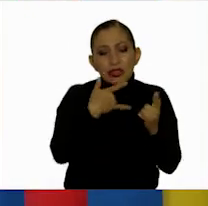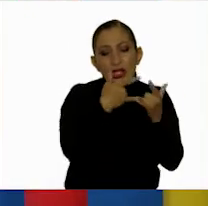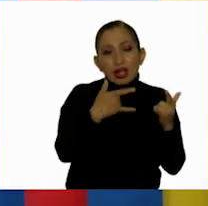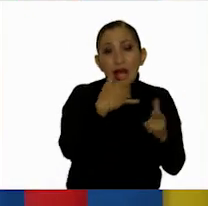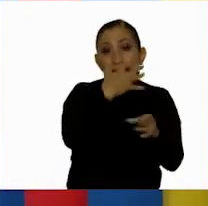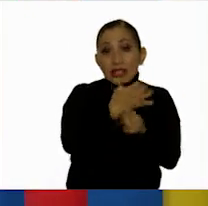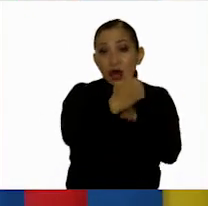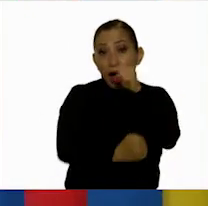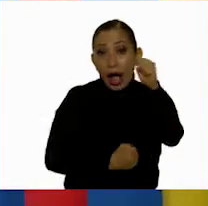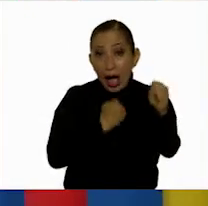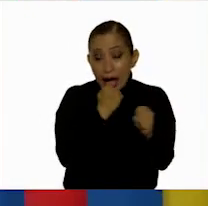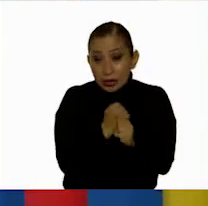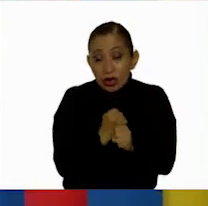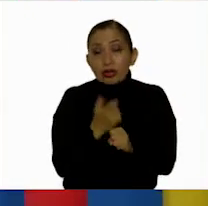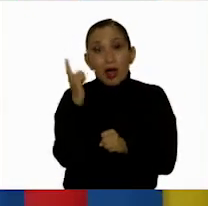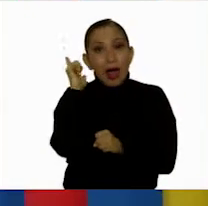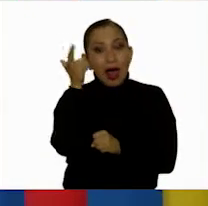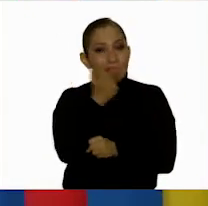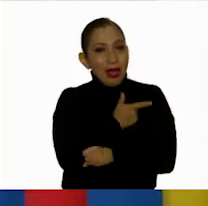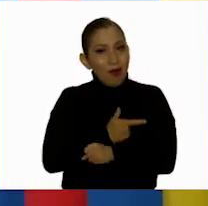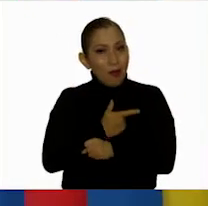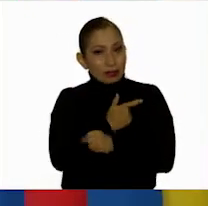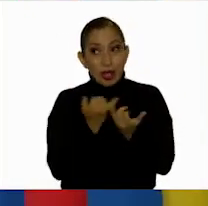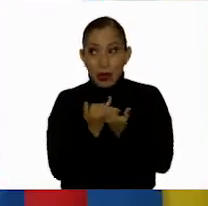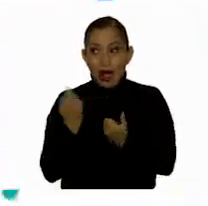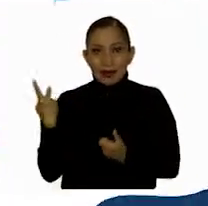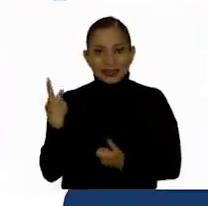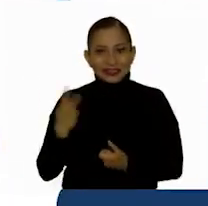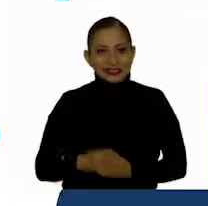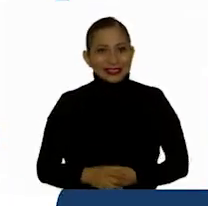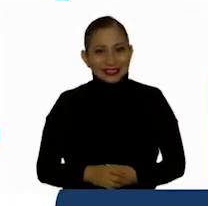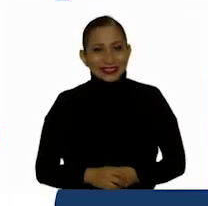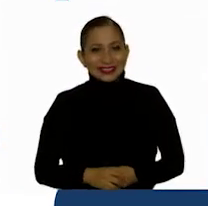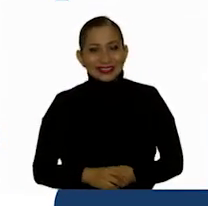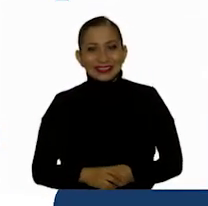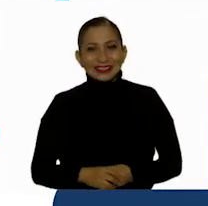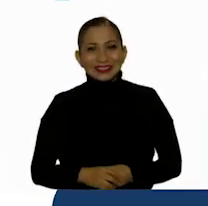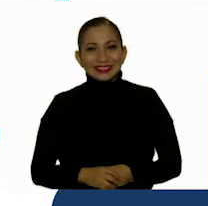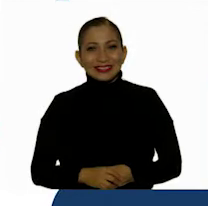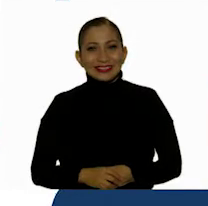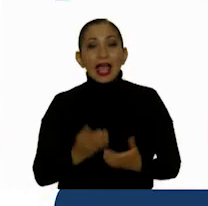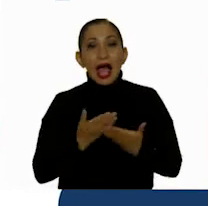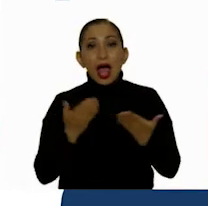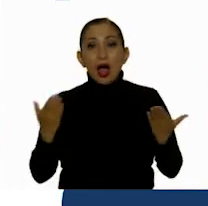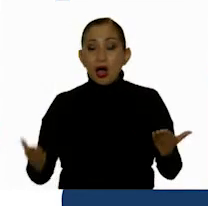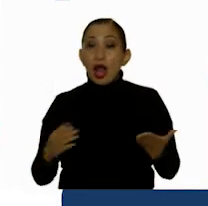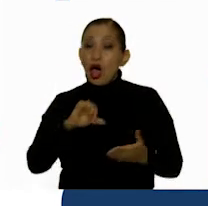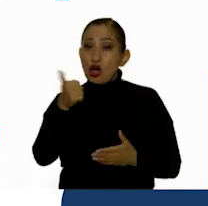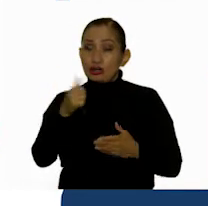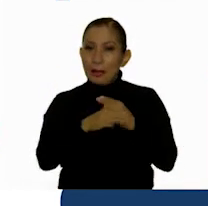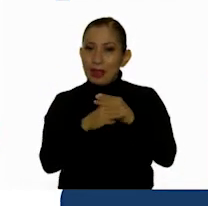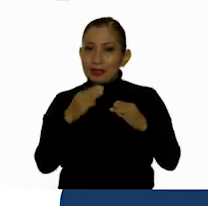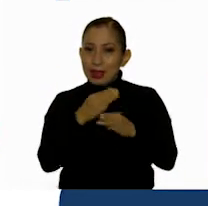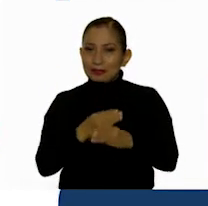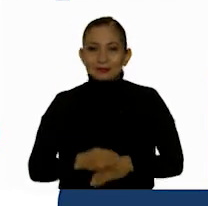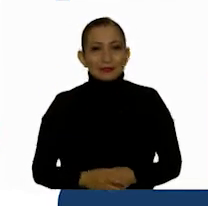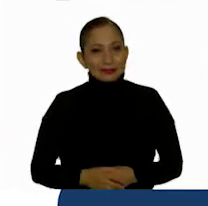de quinto grado y espero que lo hayan disfrutado tanto como nosotras. Vamos a la materia siguiente.